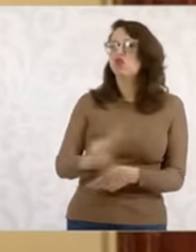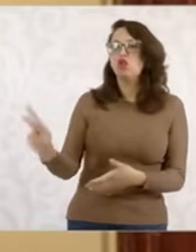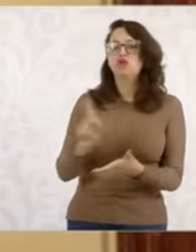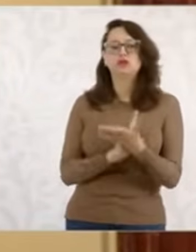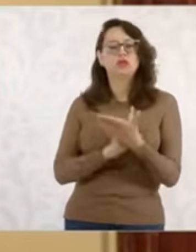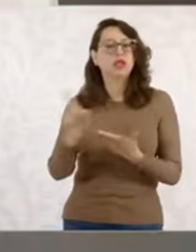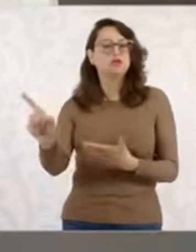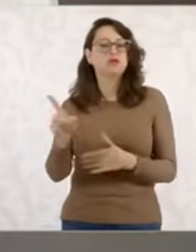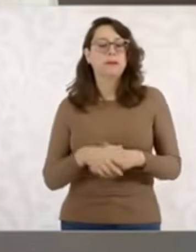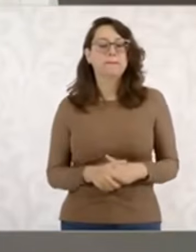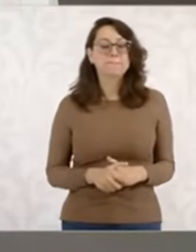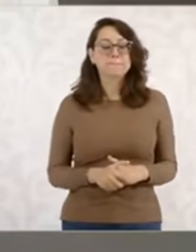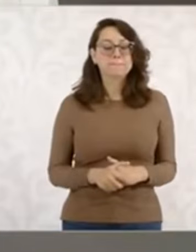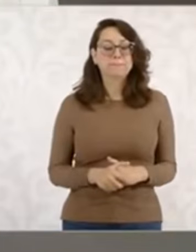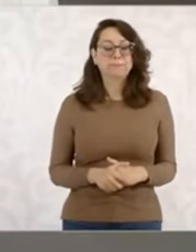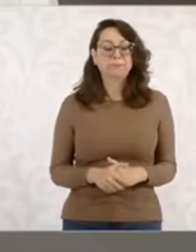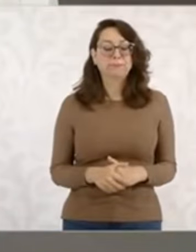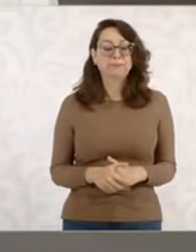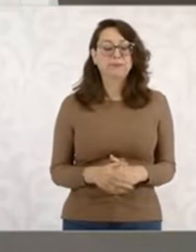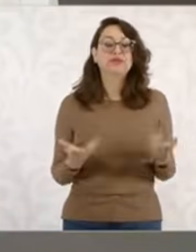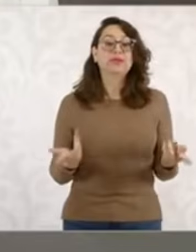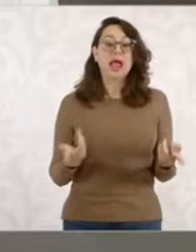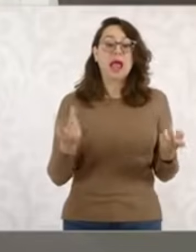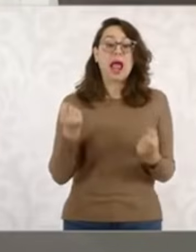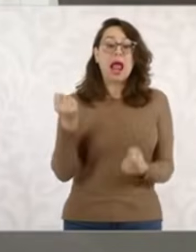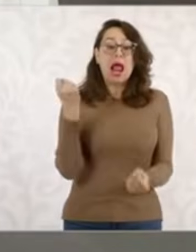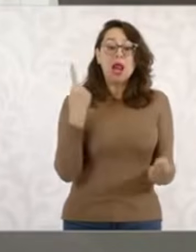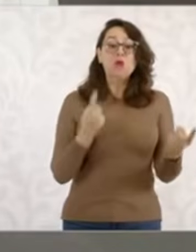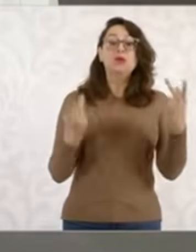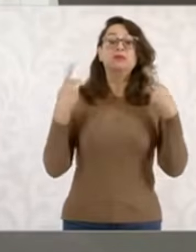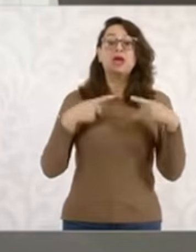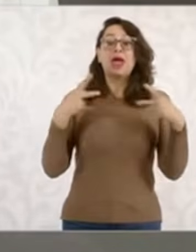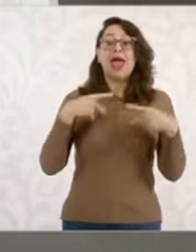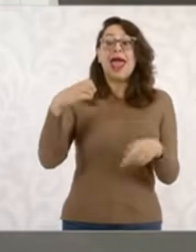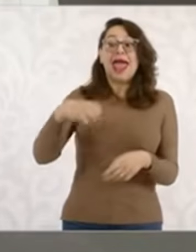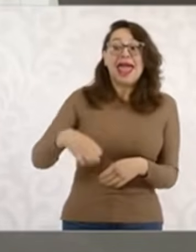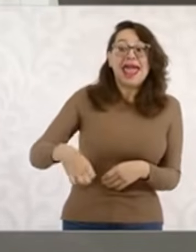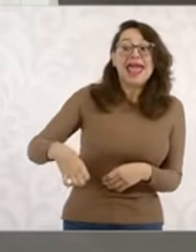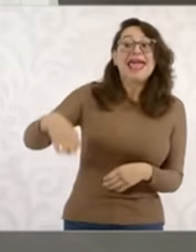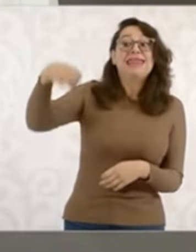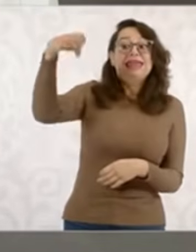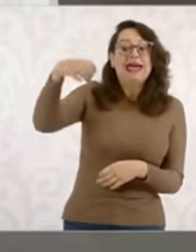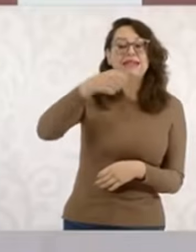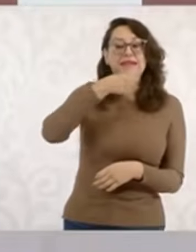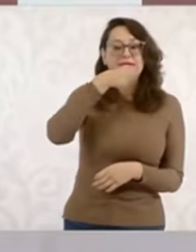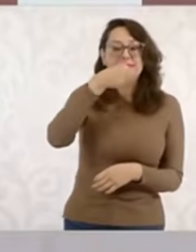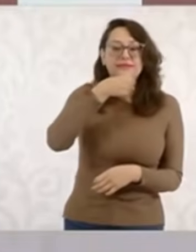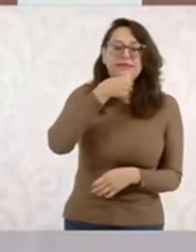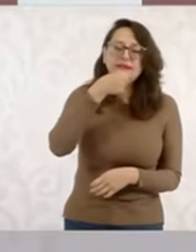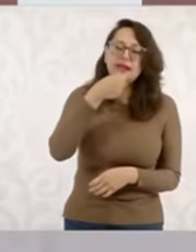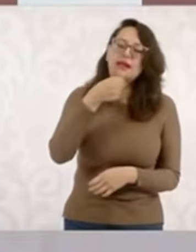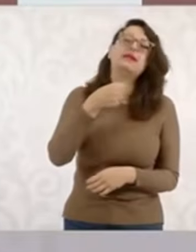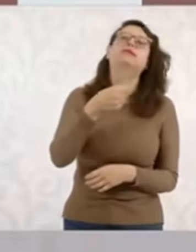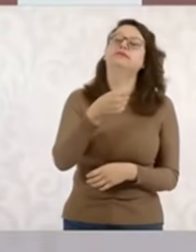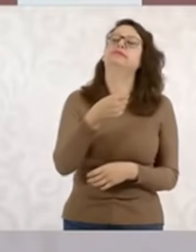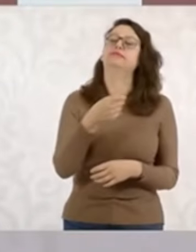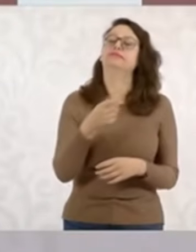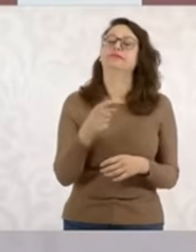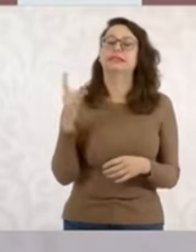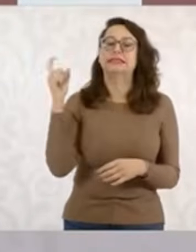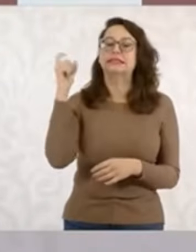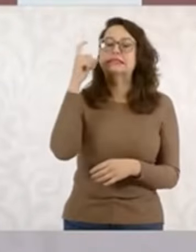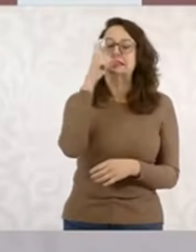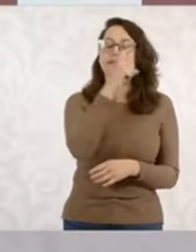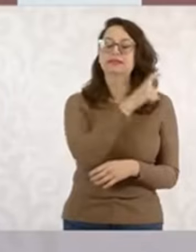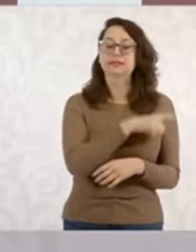derecho. Hay gente que por la edad ya se les dificulta, pero normalmente los que tienen